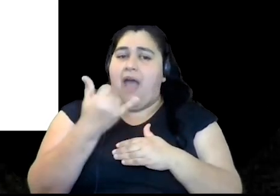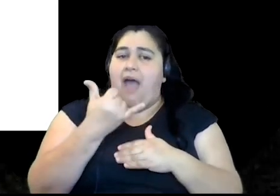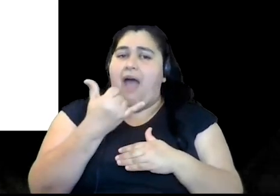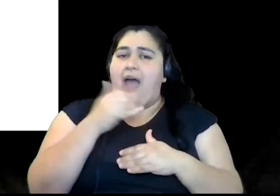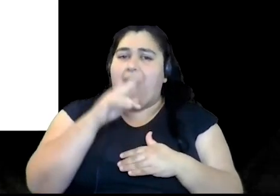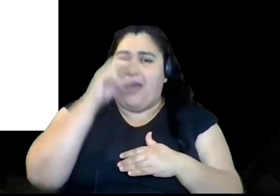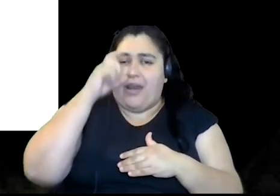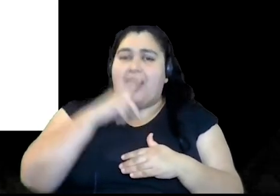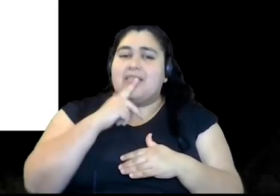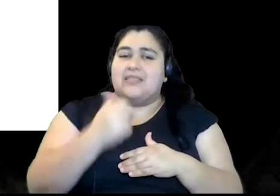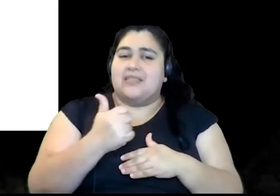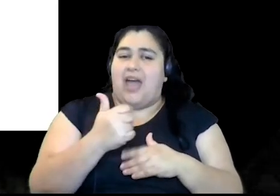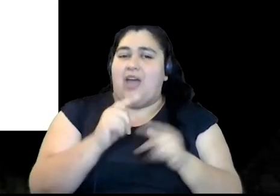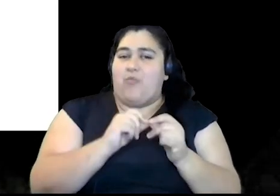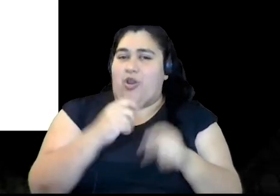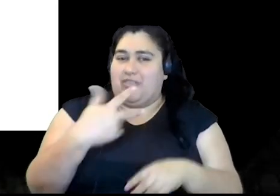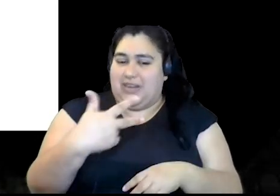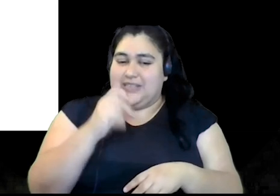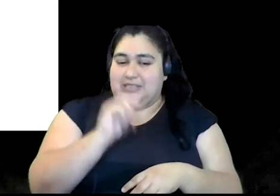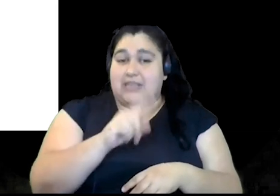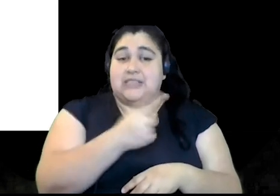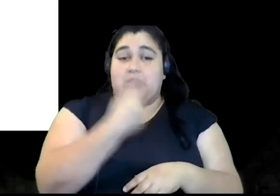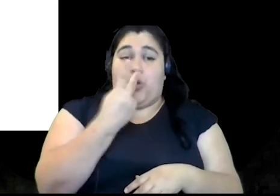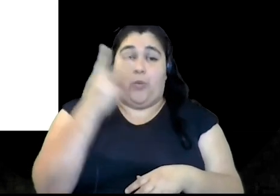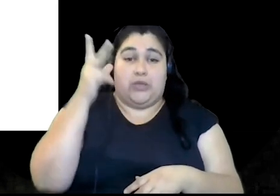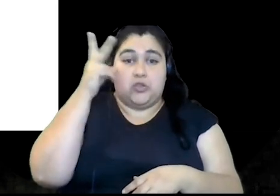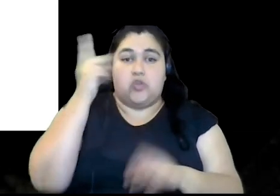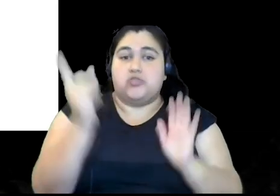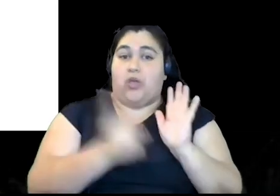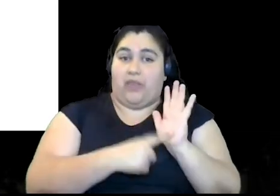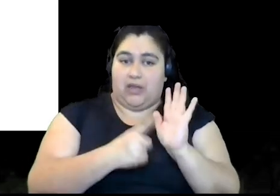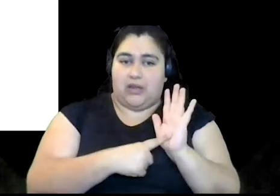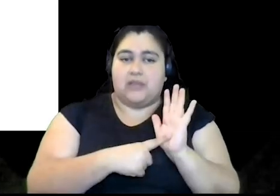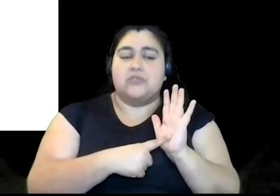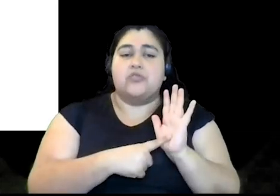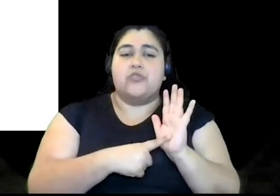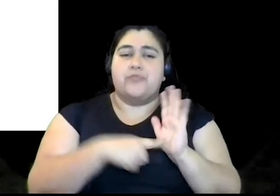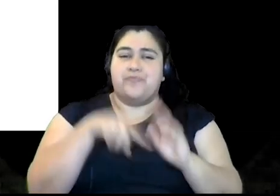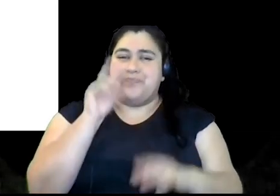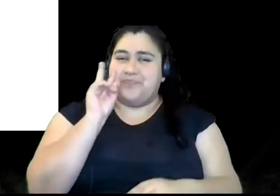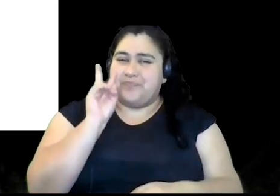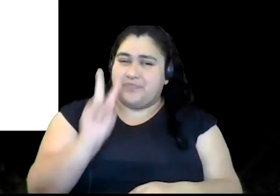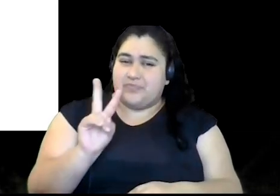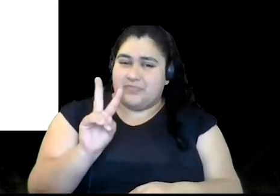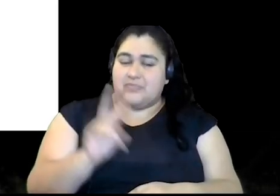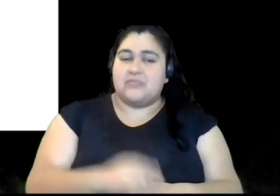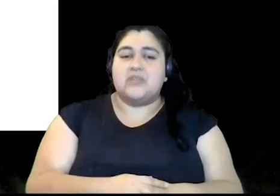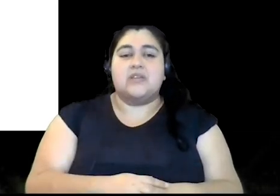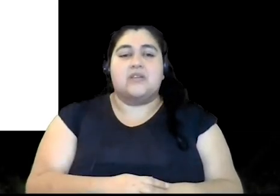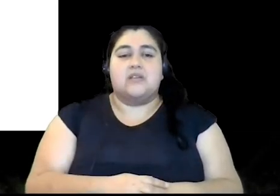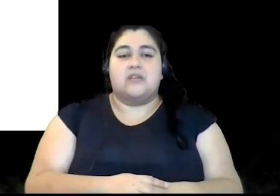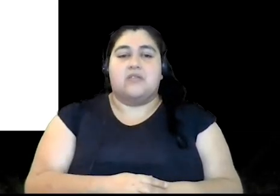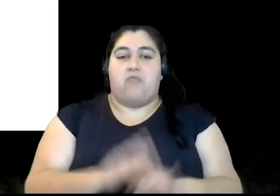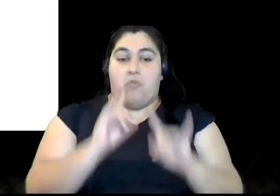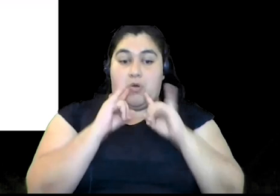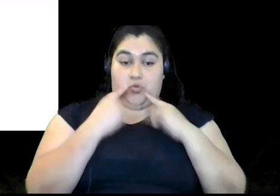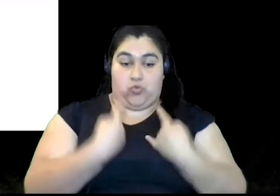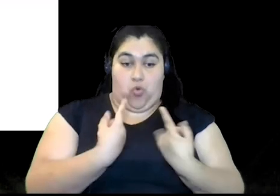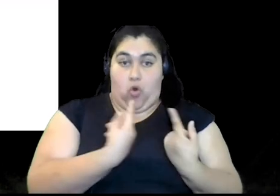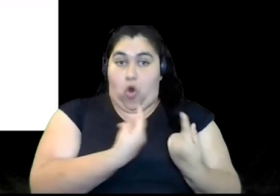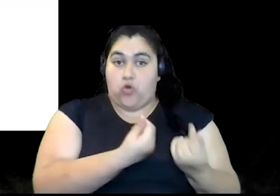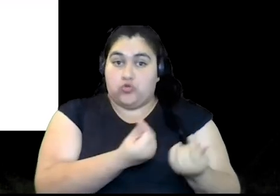se determinan de acuerdo al artículo 128 del decreto. Fíjense que el autoconsumo, que